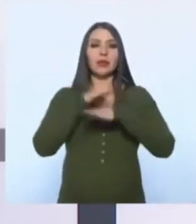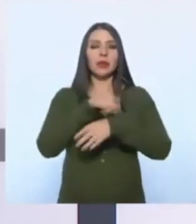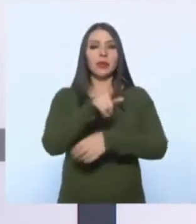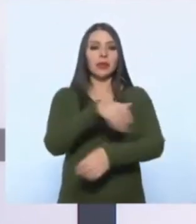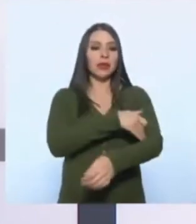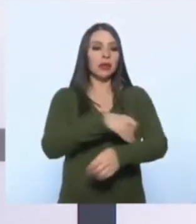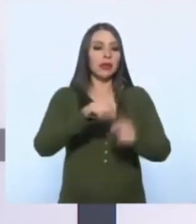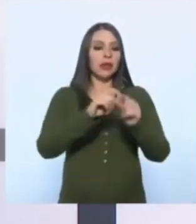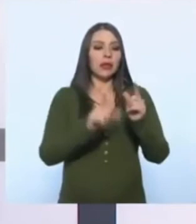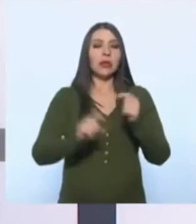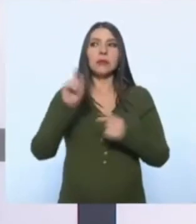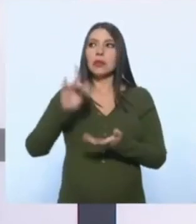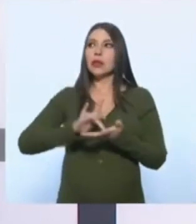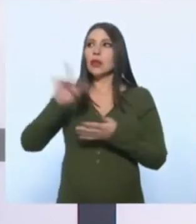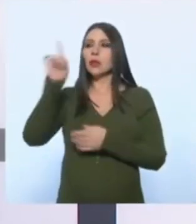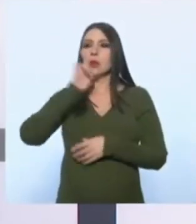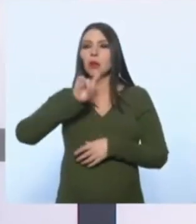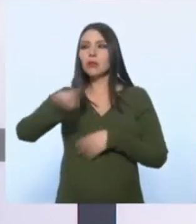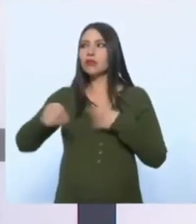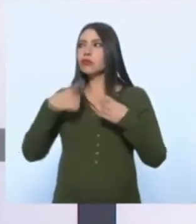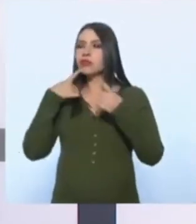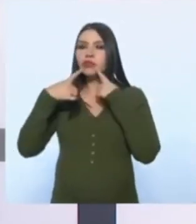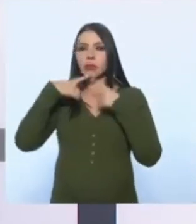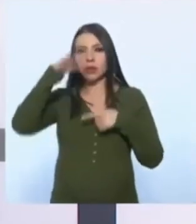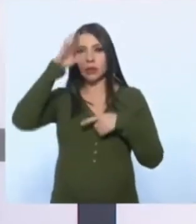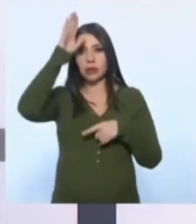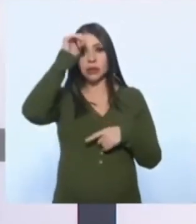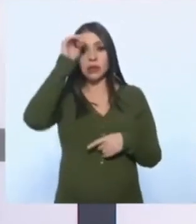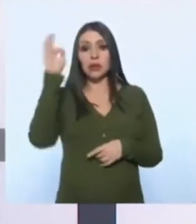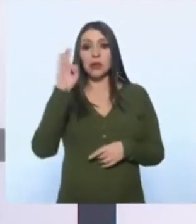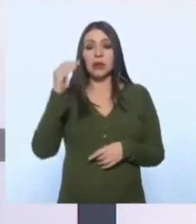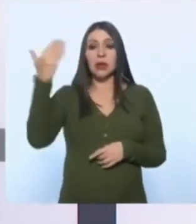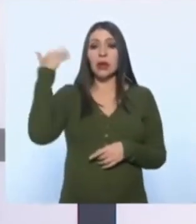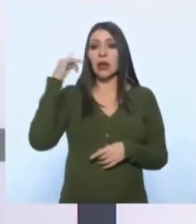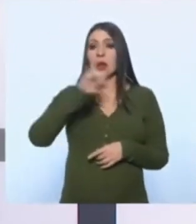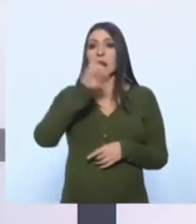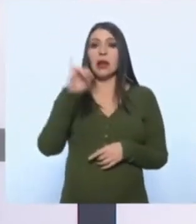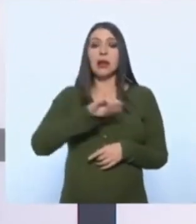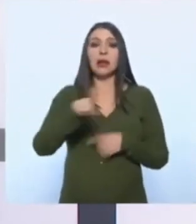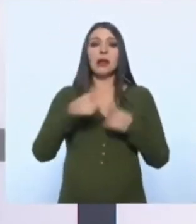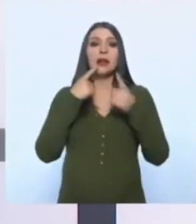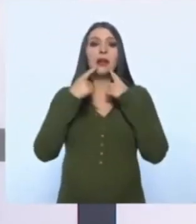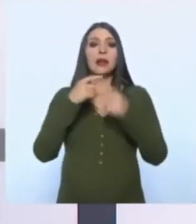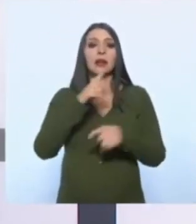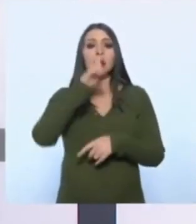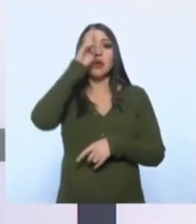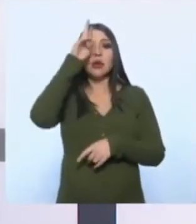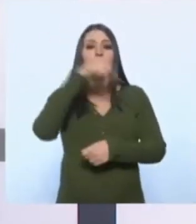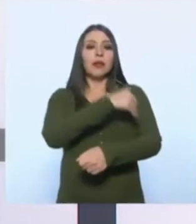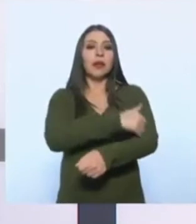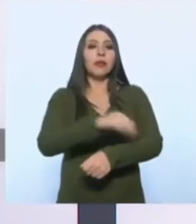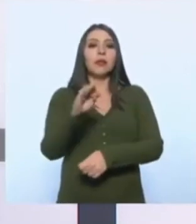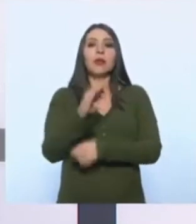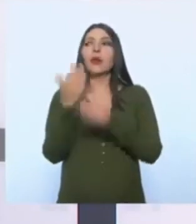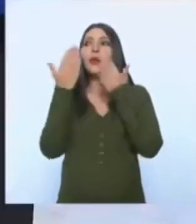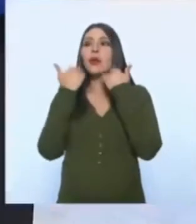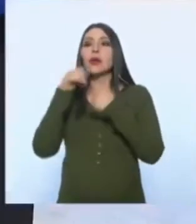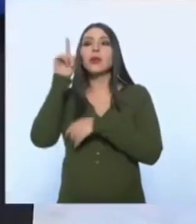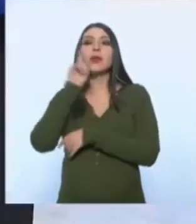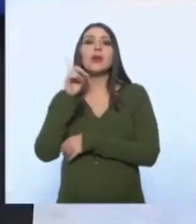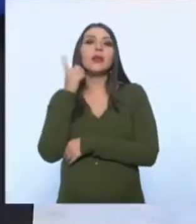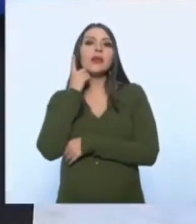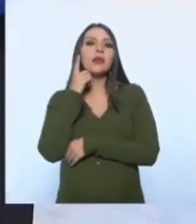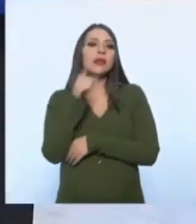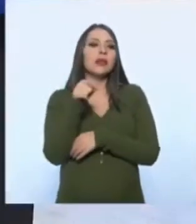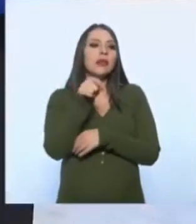familias. Porque, por ejemplo, nunca hubiéramos hablado de violencia intrafamiliar si no hubiera habido diputadas mujeres que